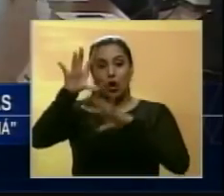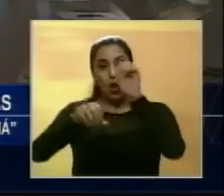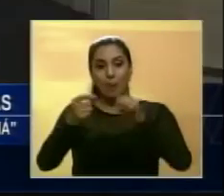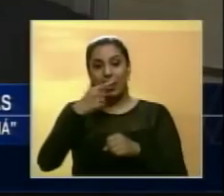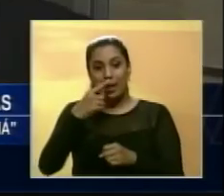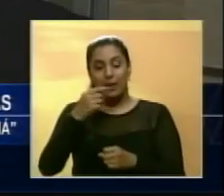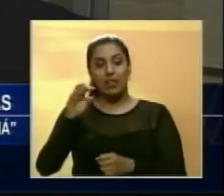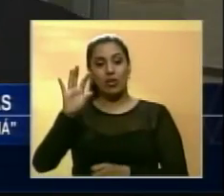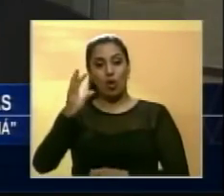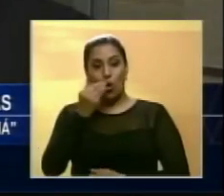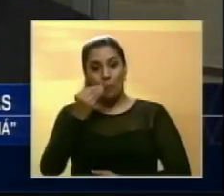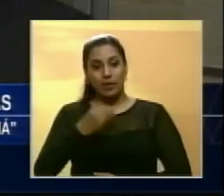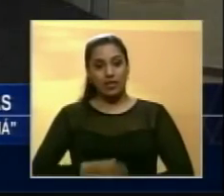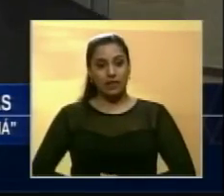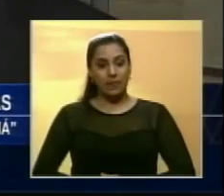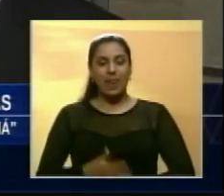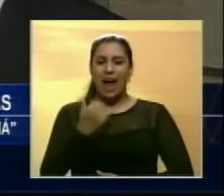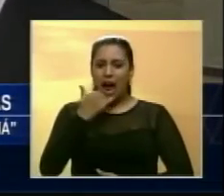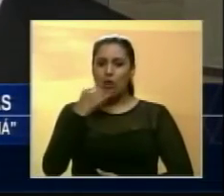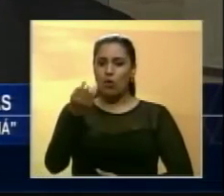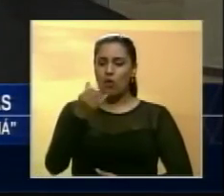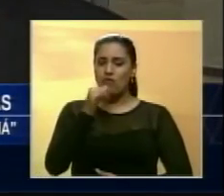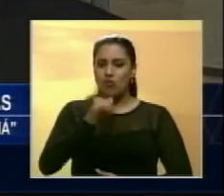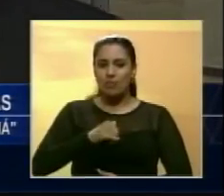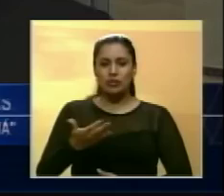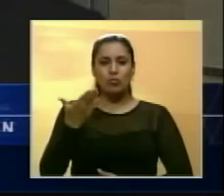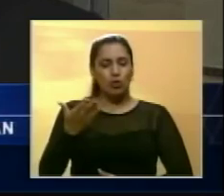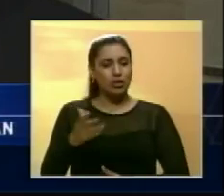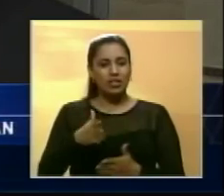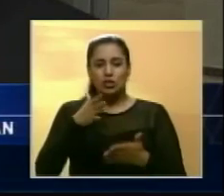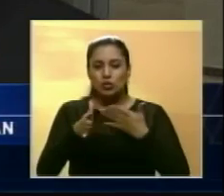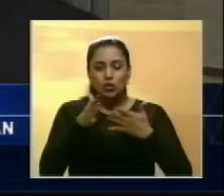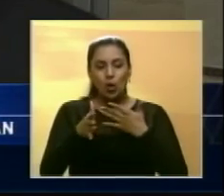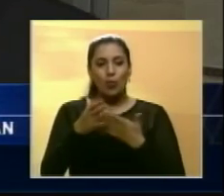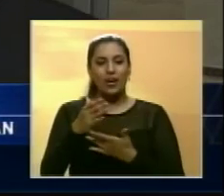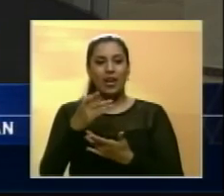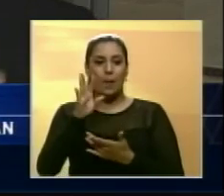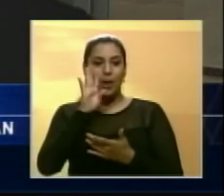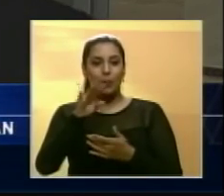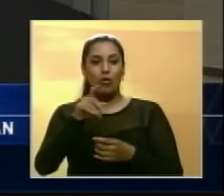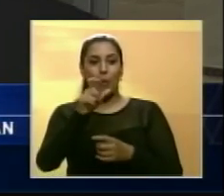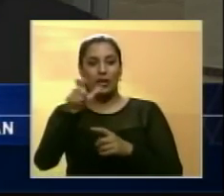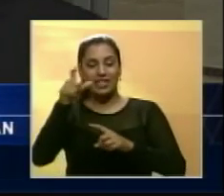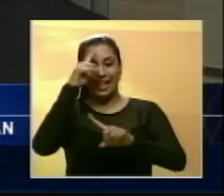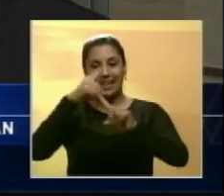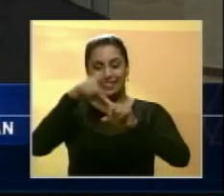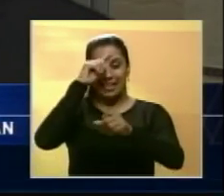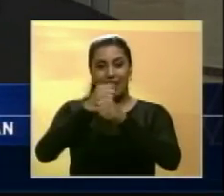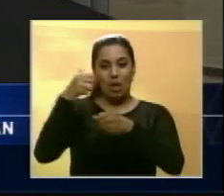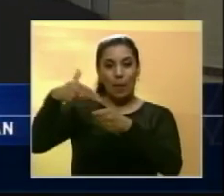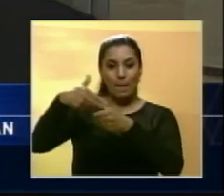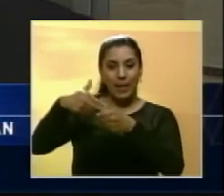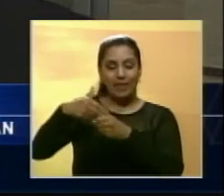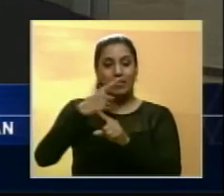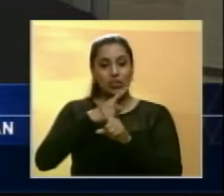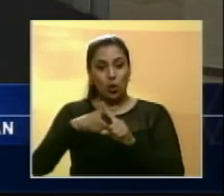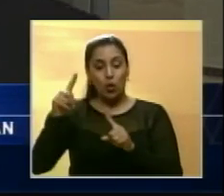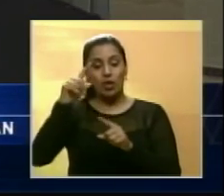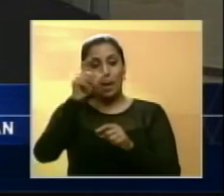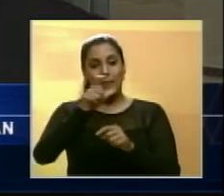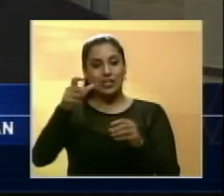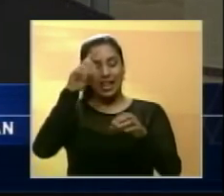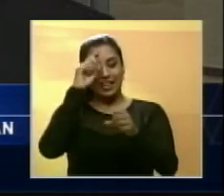medicinas y alimentos. Aportan una información muy importante sobre extesoreros del Estado, exfuncionarios de PDVSA, funcionarios públicos